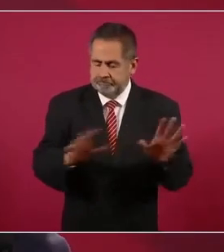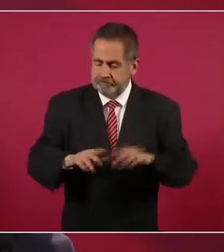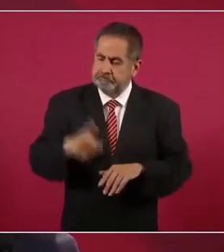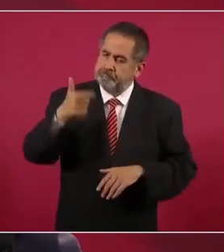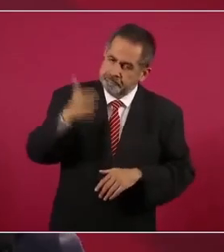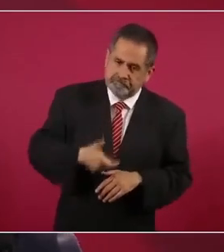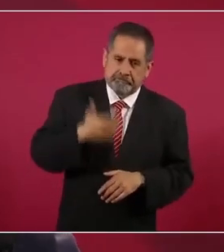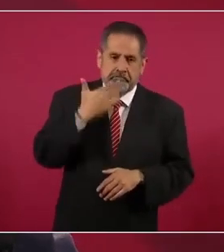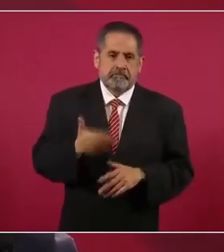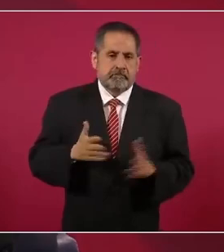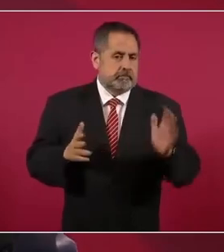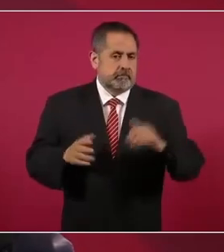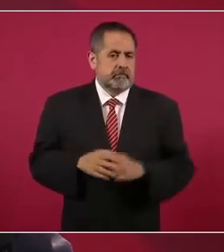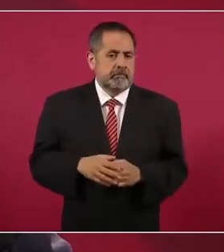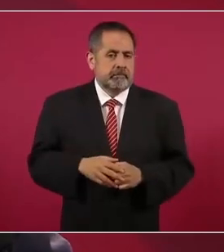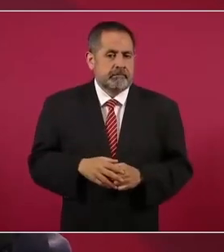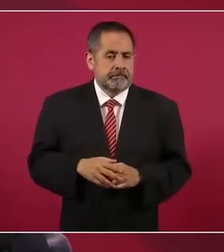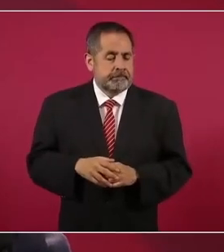Otro